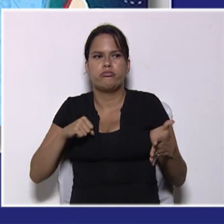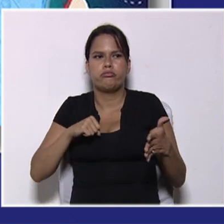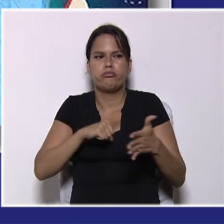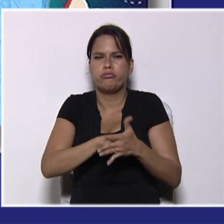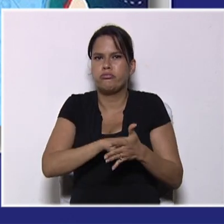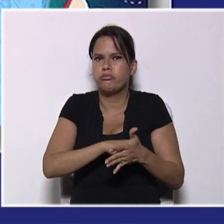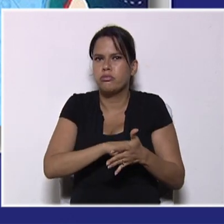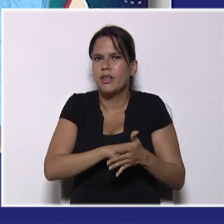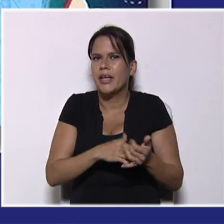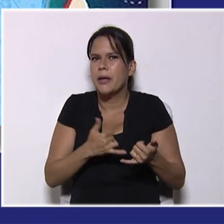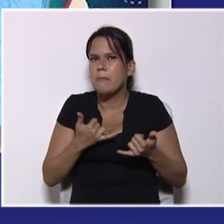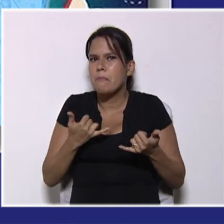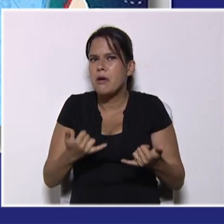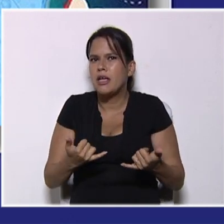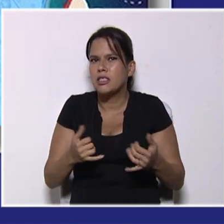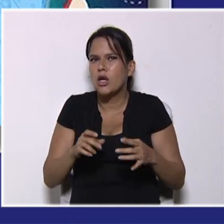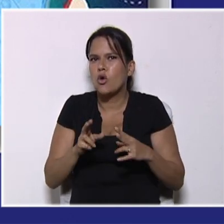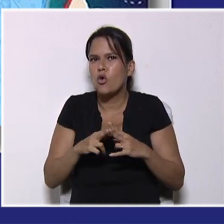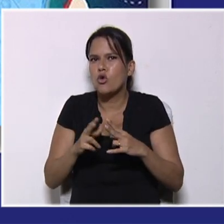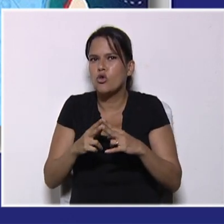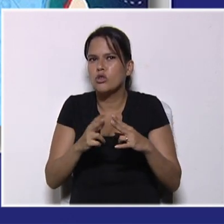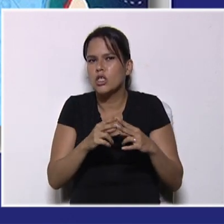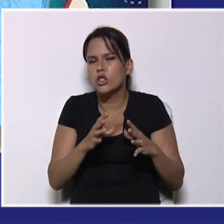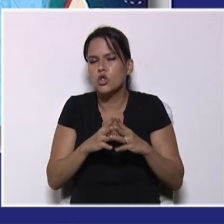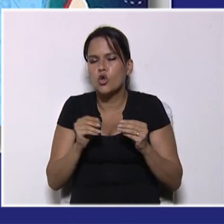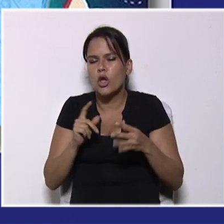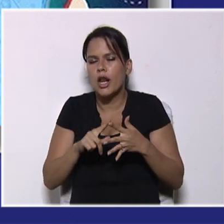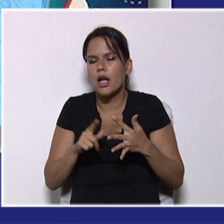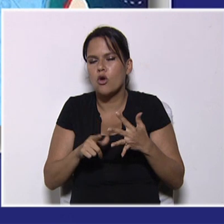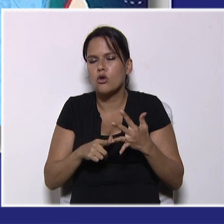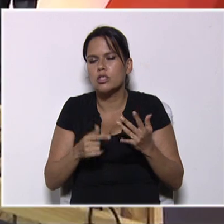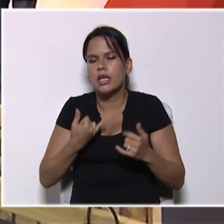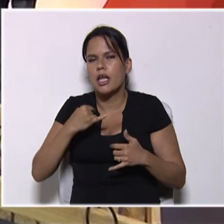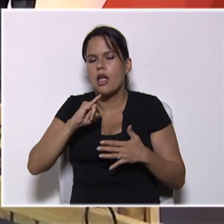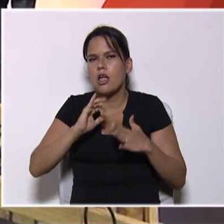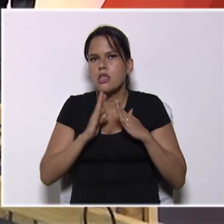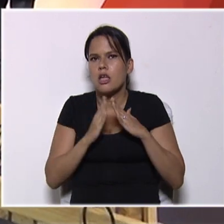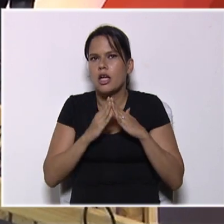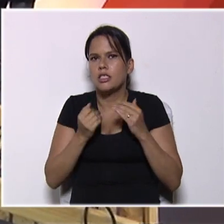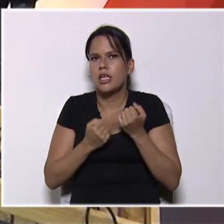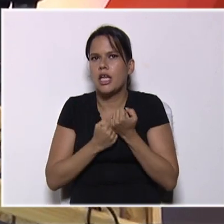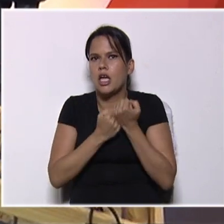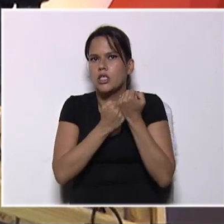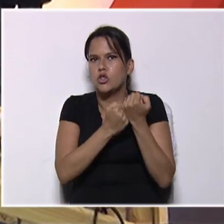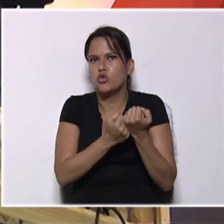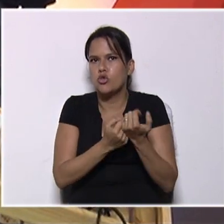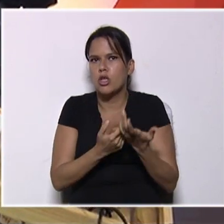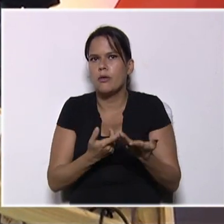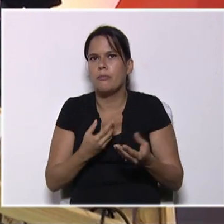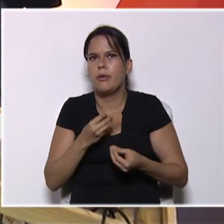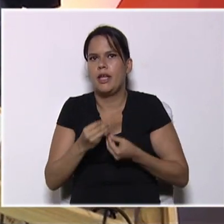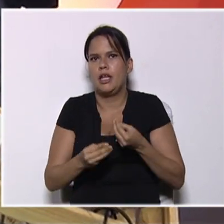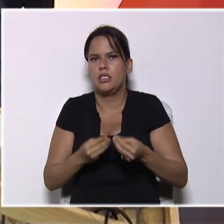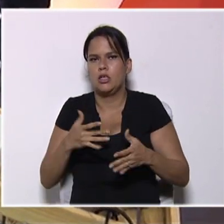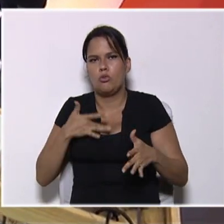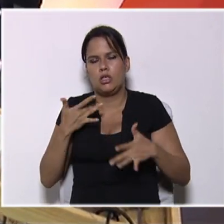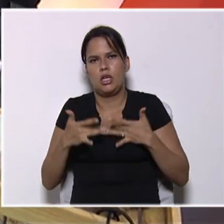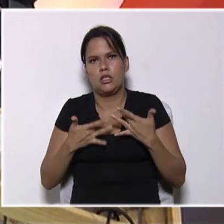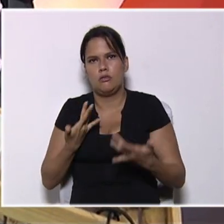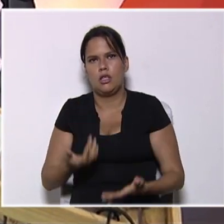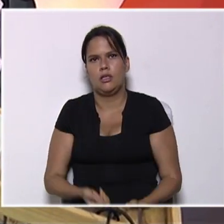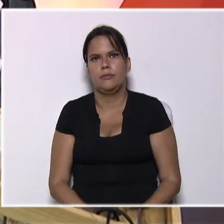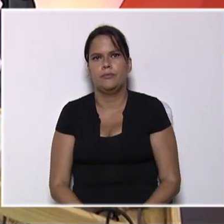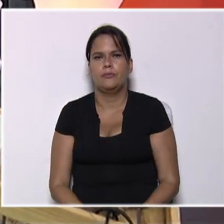saber, conocer todos estos electrodomésticos que de alguna manera ayudan o nos benefician a realizar nuestras actividades,